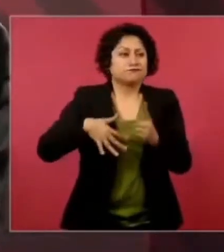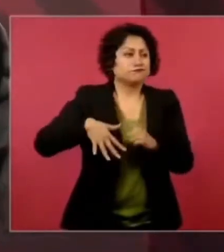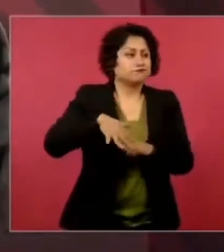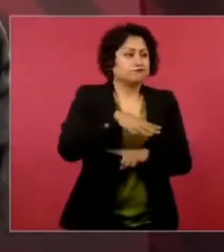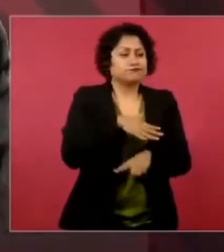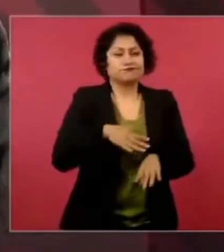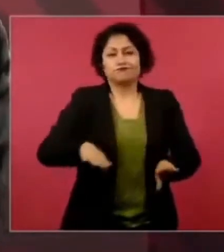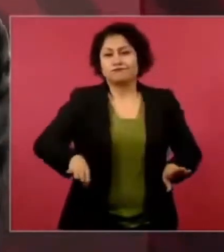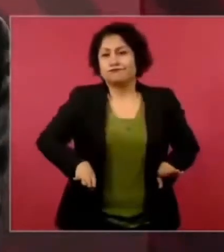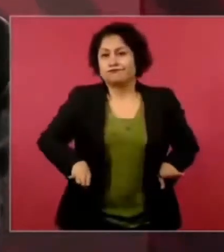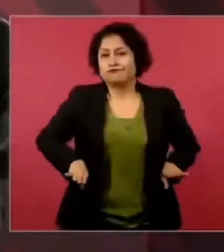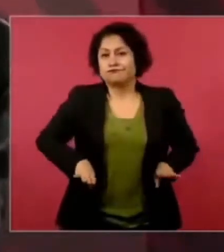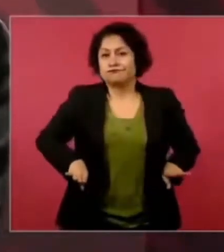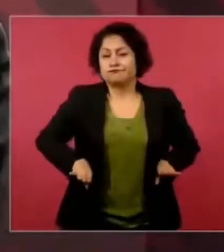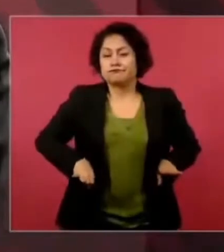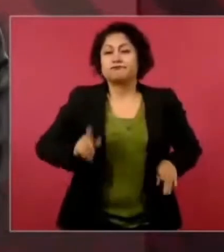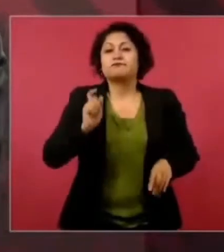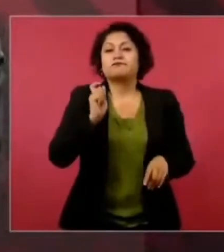Siempre